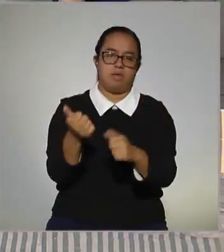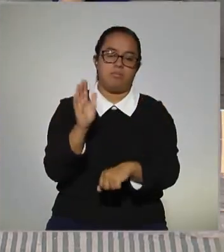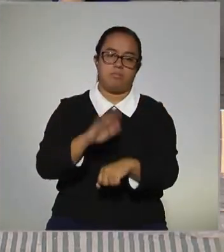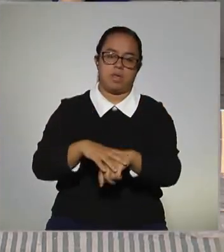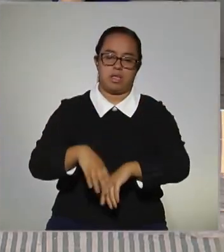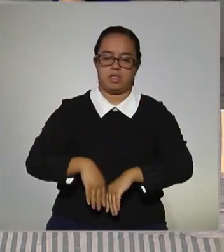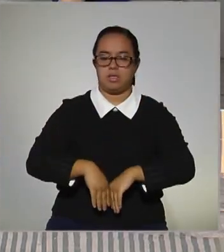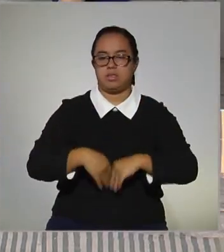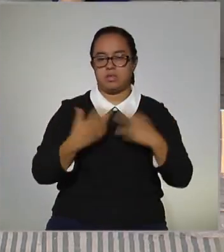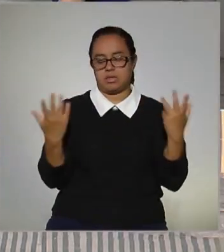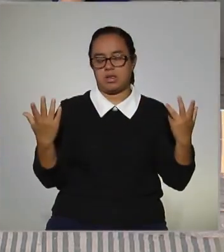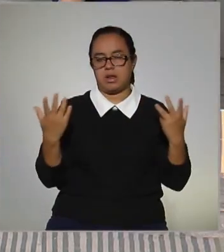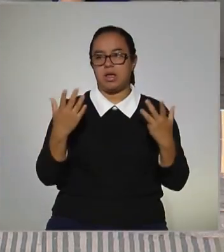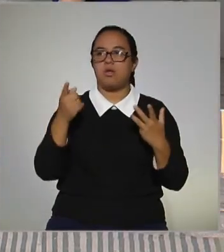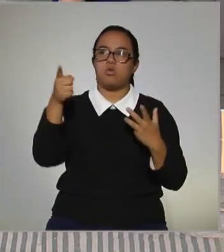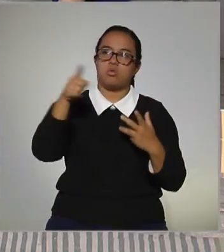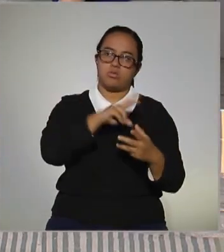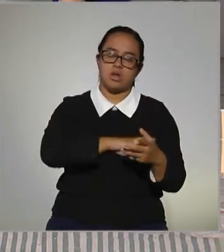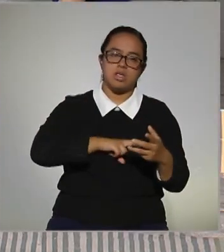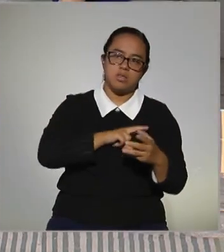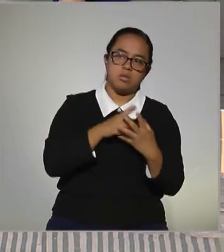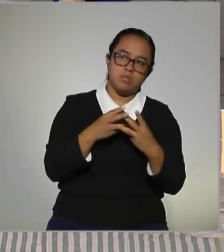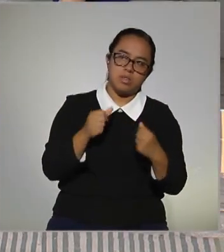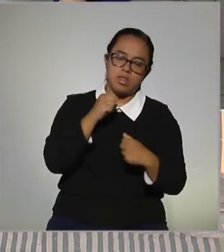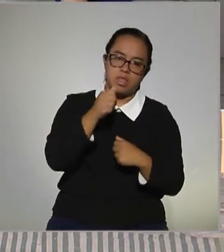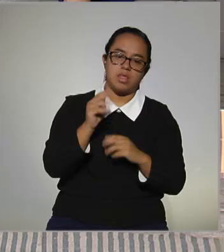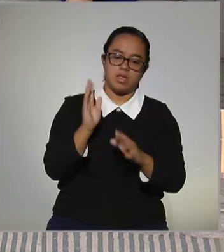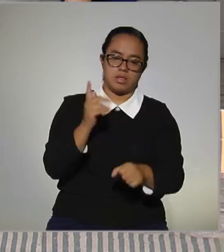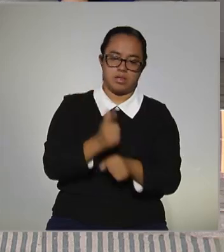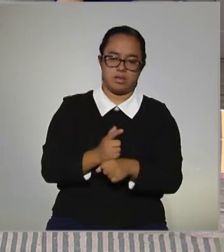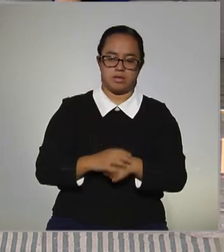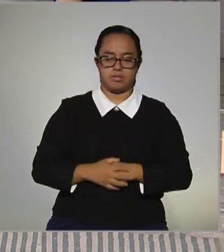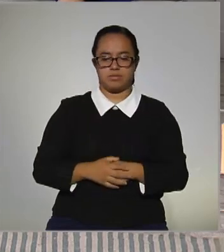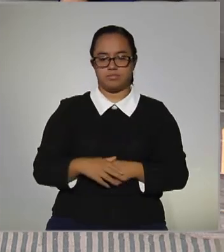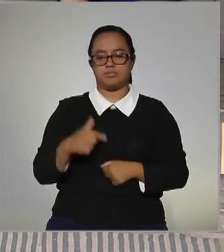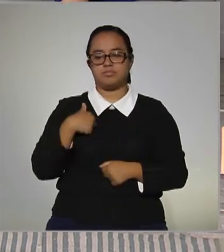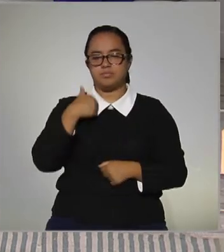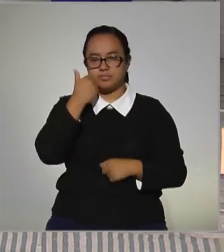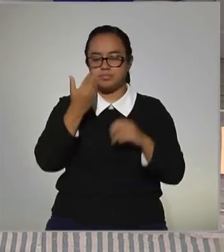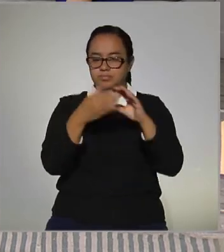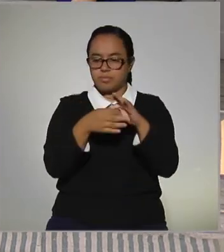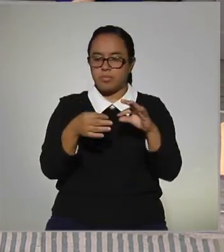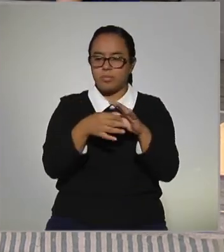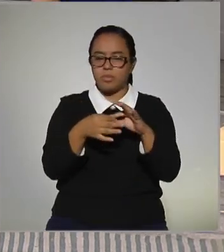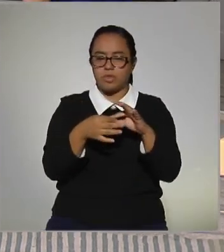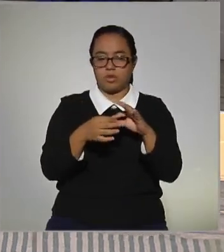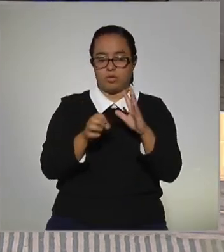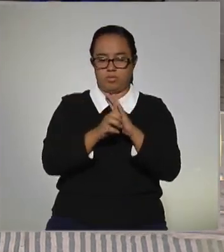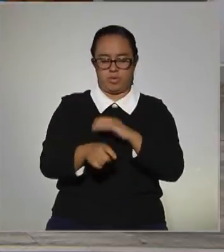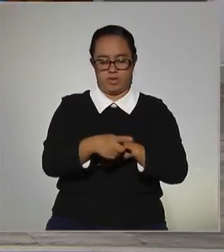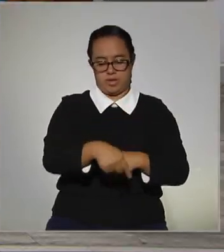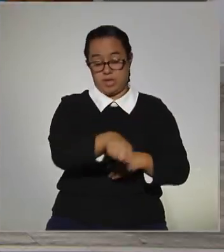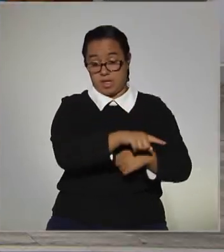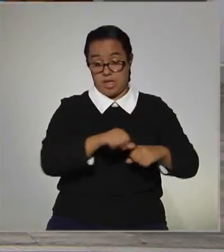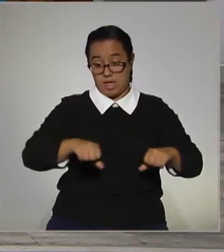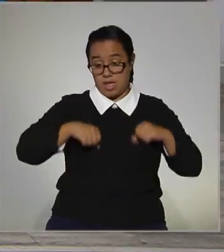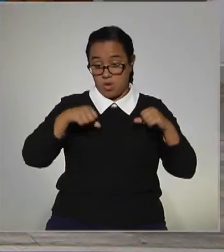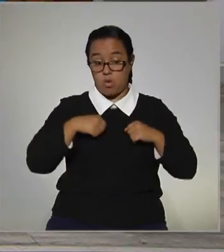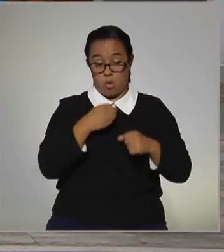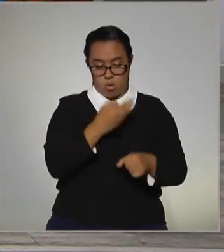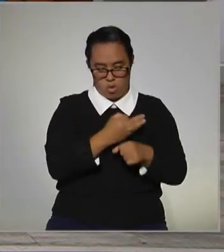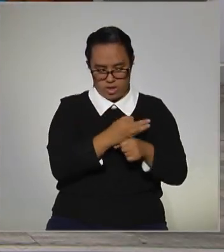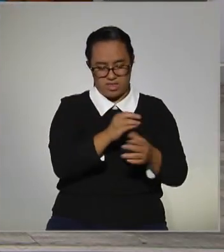podido desprender de este resentimiento, por ejemplo. Te pones en los zapatos del otro, ¿no? Me gustaría abordar un poquito qué se puede hacer con estos adolescentes que ahorita sí